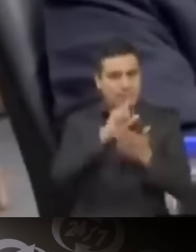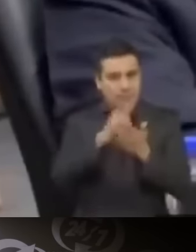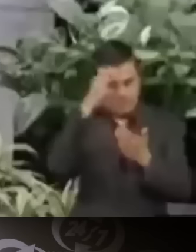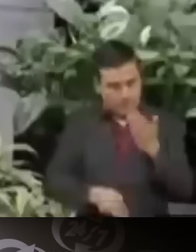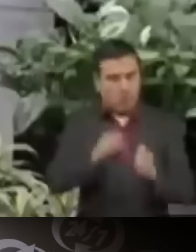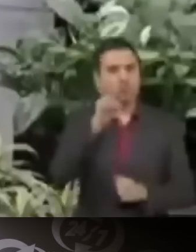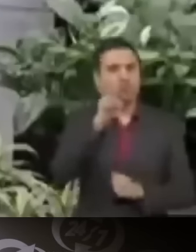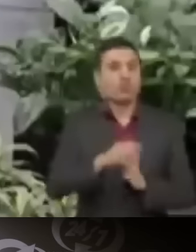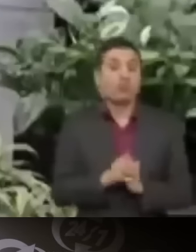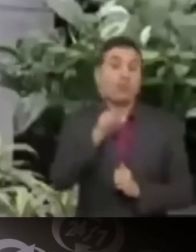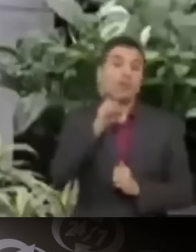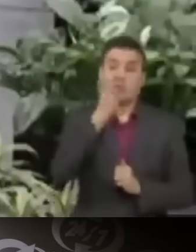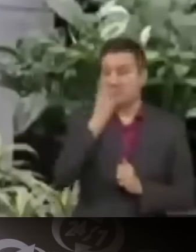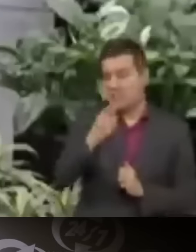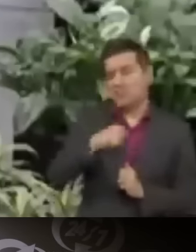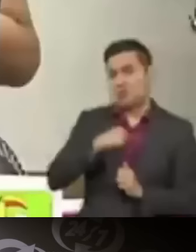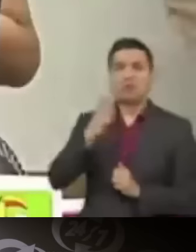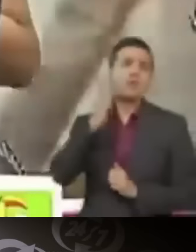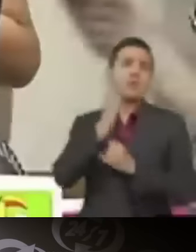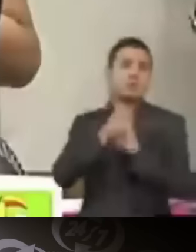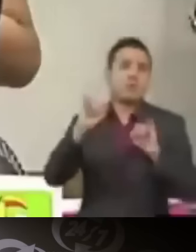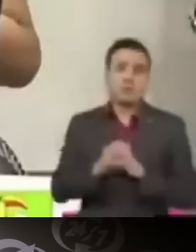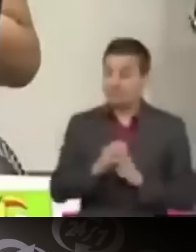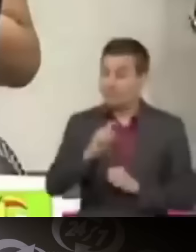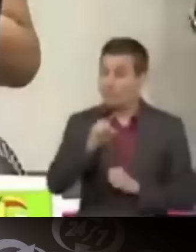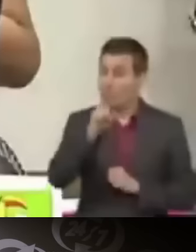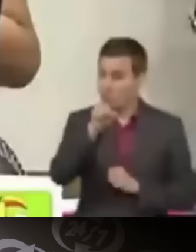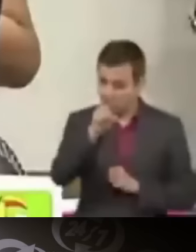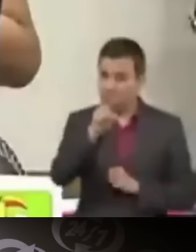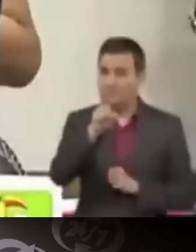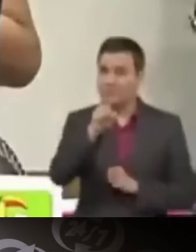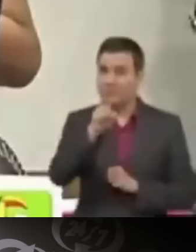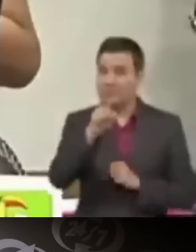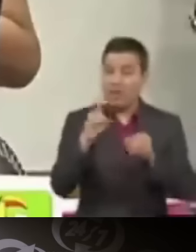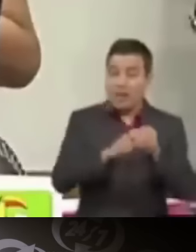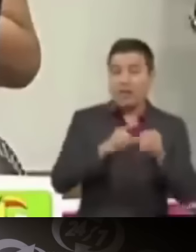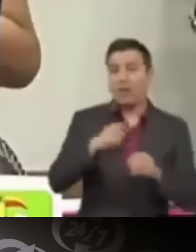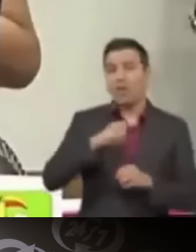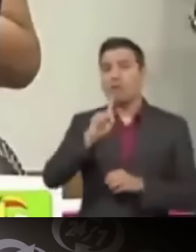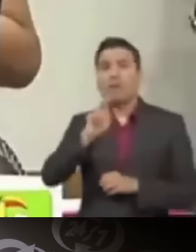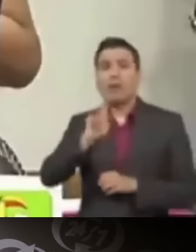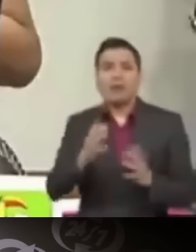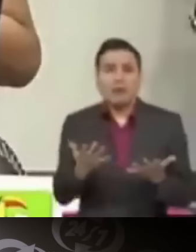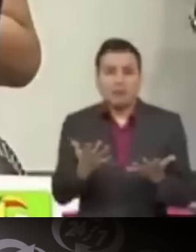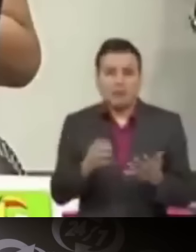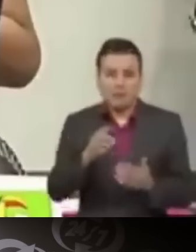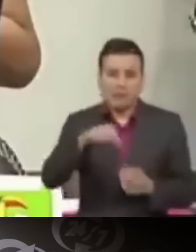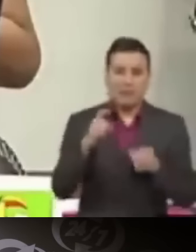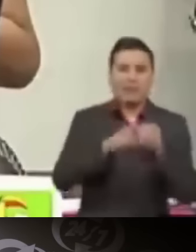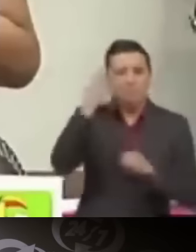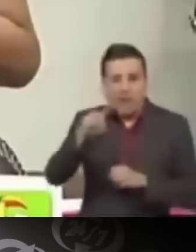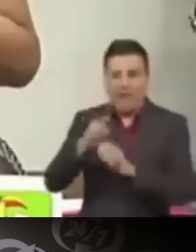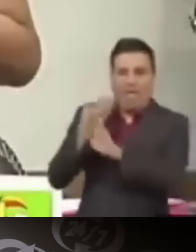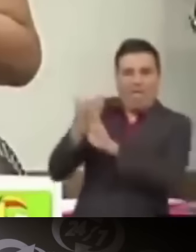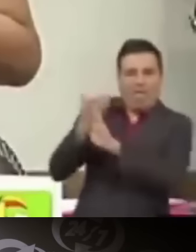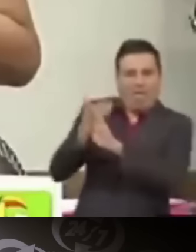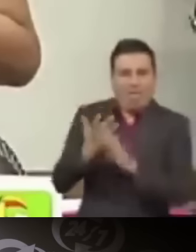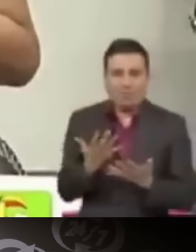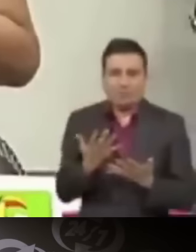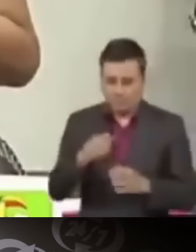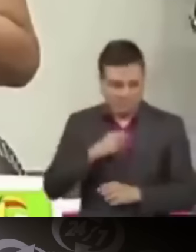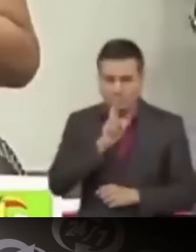ley. Que te la das de independiente y que asumiste una posición de partido para poder venir aquí a golpear. Pero te vamos a